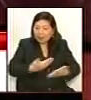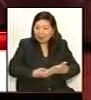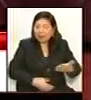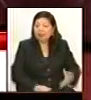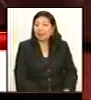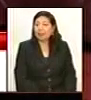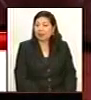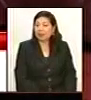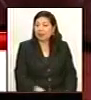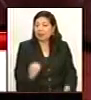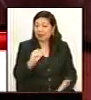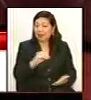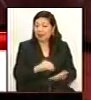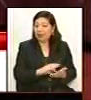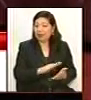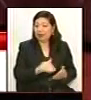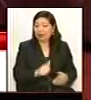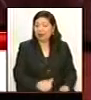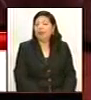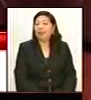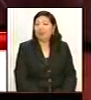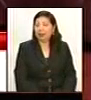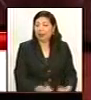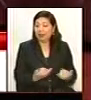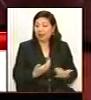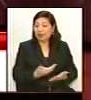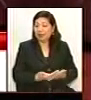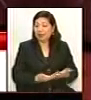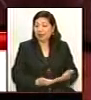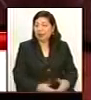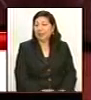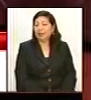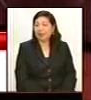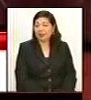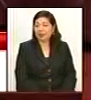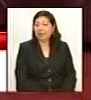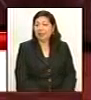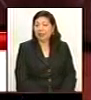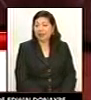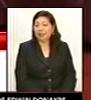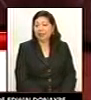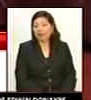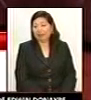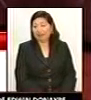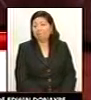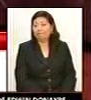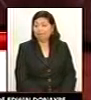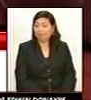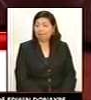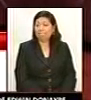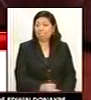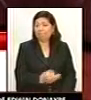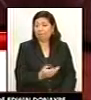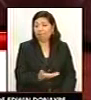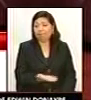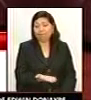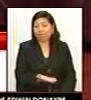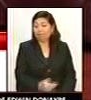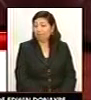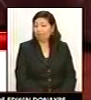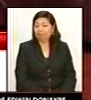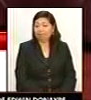la revisión de los de este documento, que la verdad es que debe